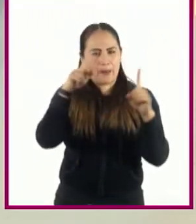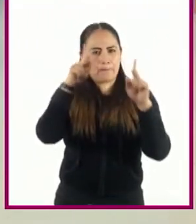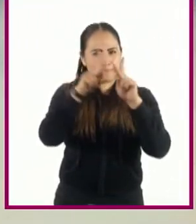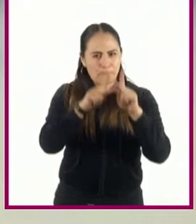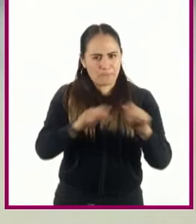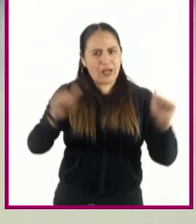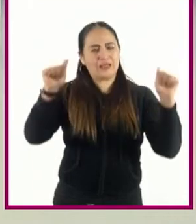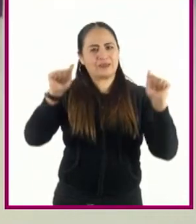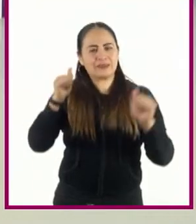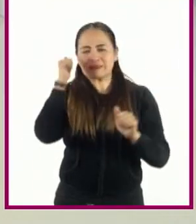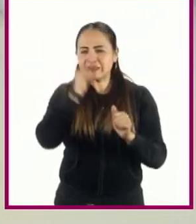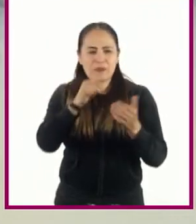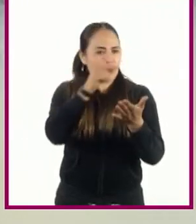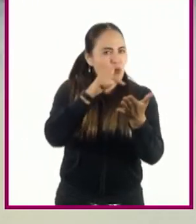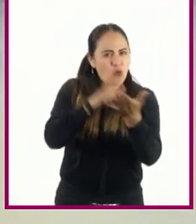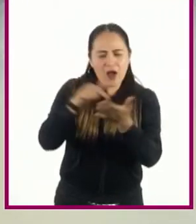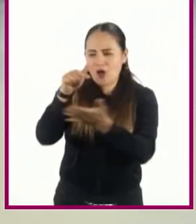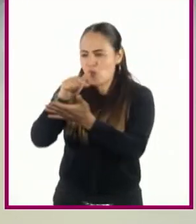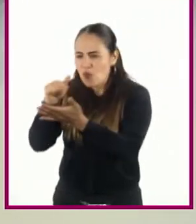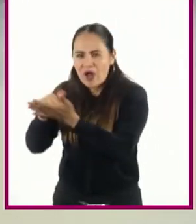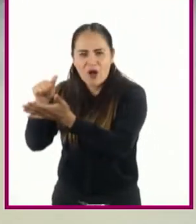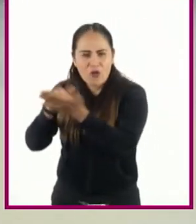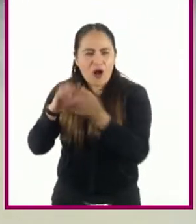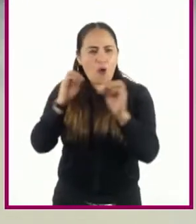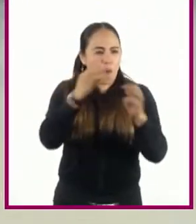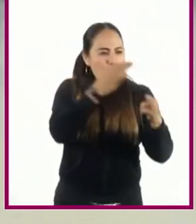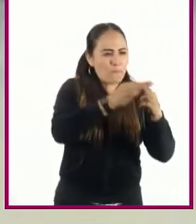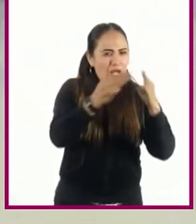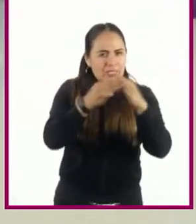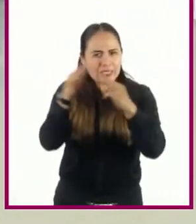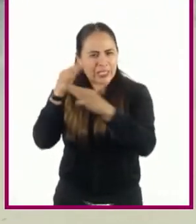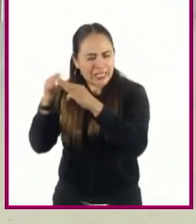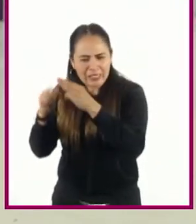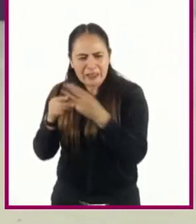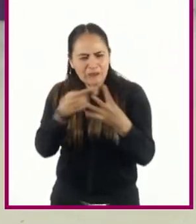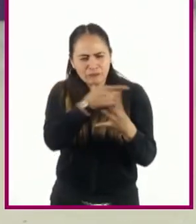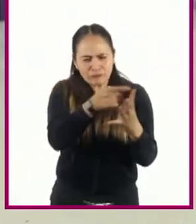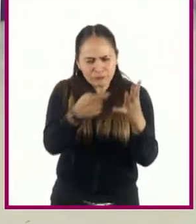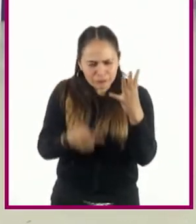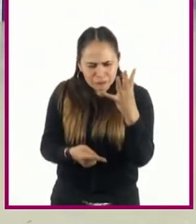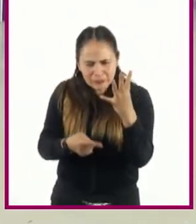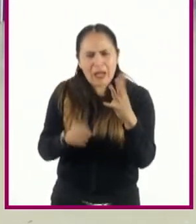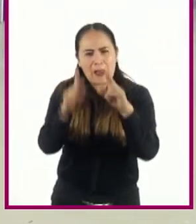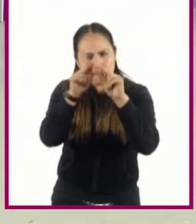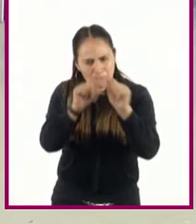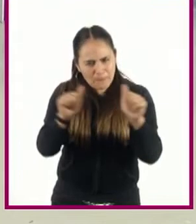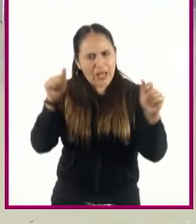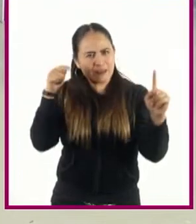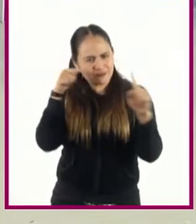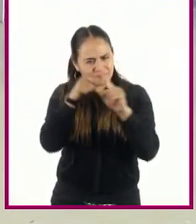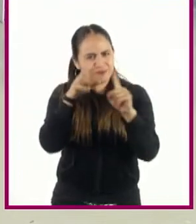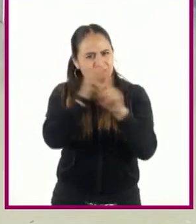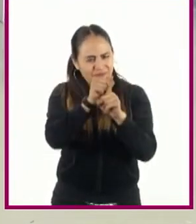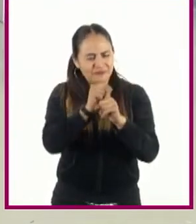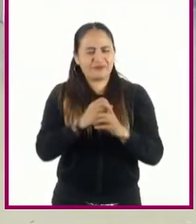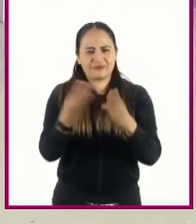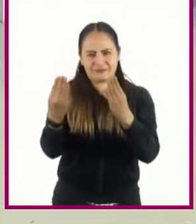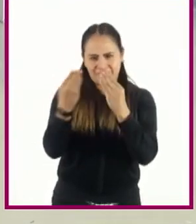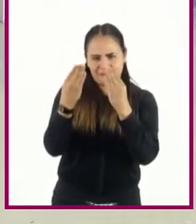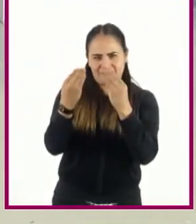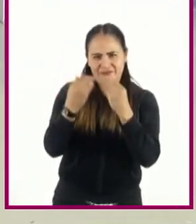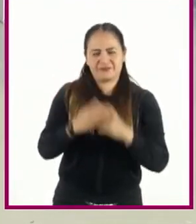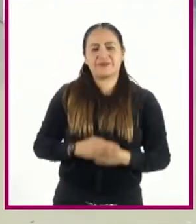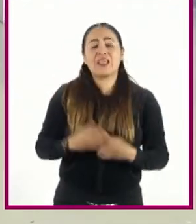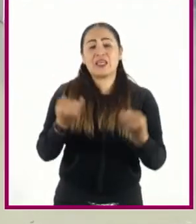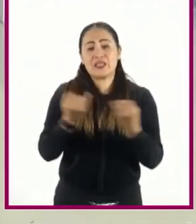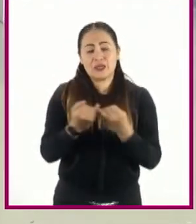todo espacio y en todas las asignaturas que estudiamos en la escuela. También que pone en juego una serie de